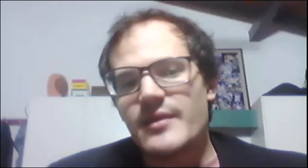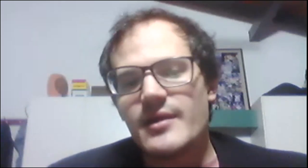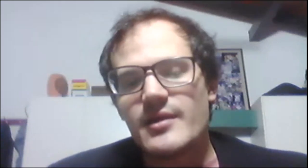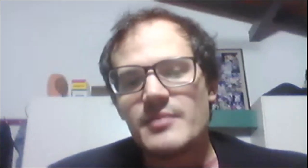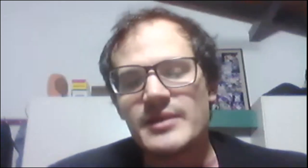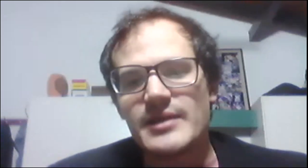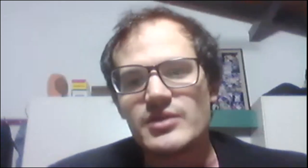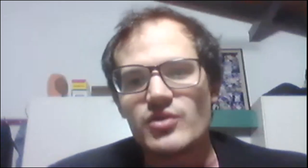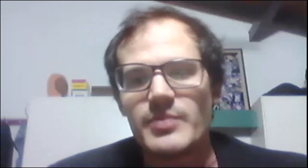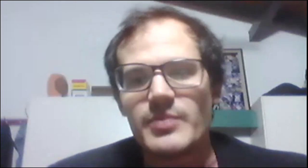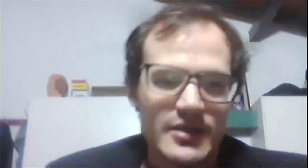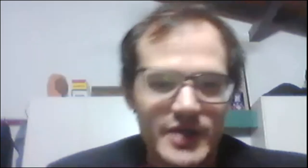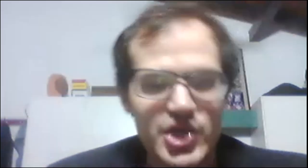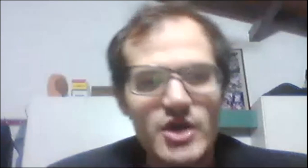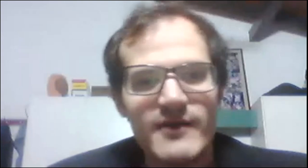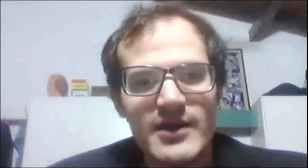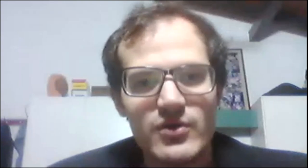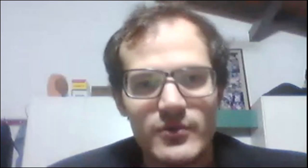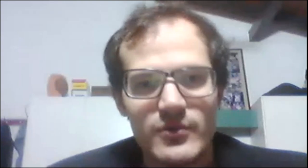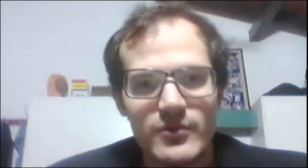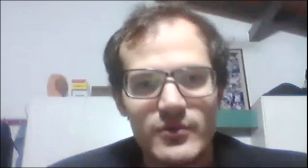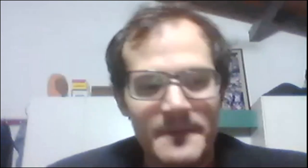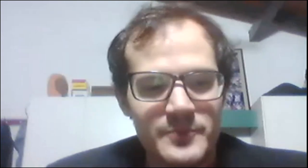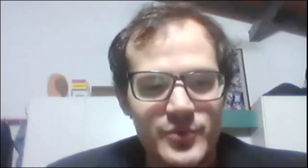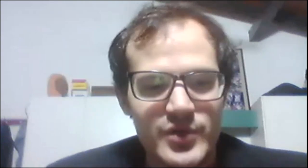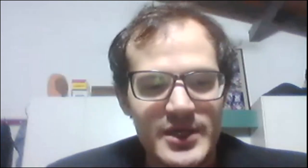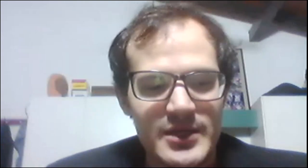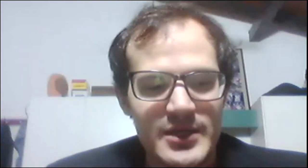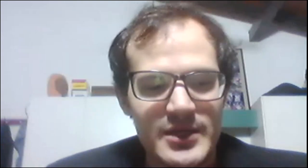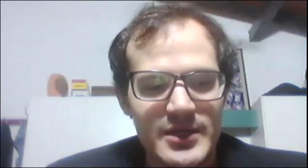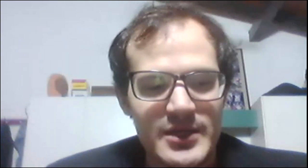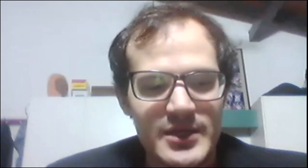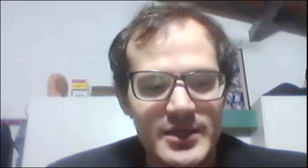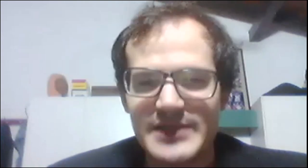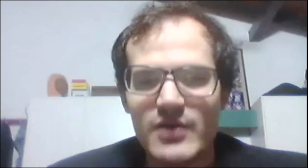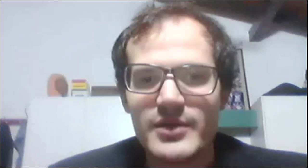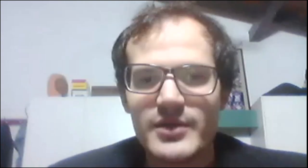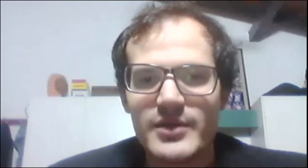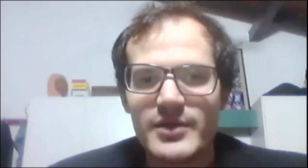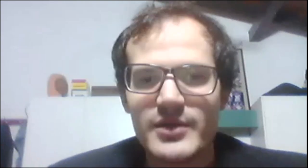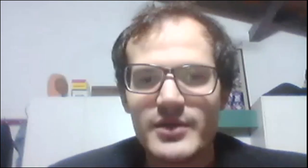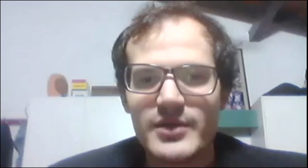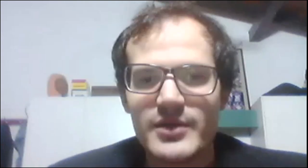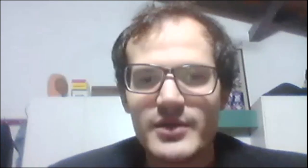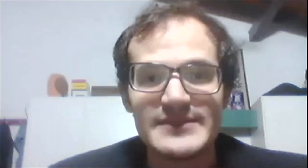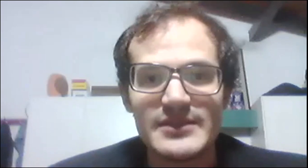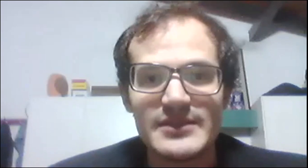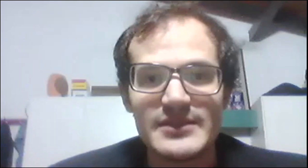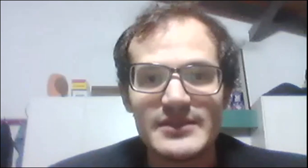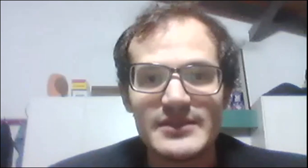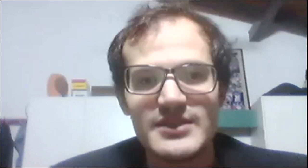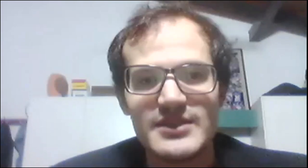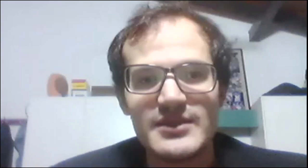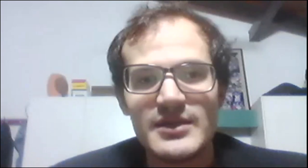ante la idea de mandar tropas a pelear río abajo, porque ya había pasado que se mandaron tropas